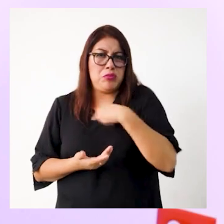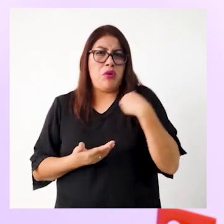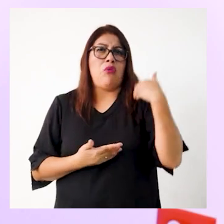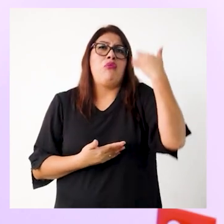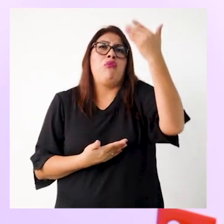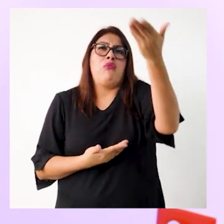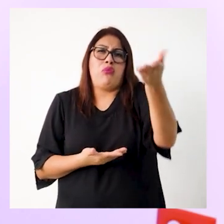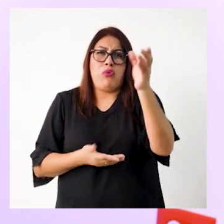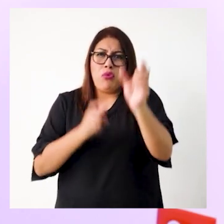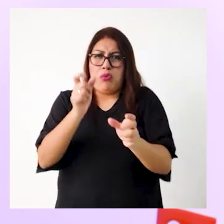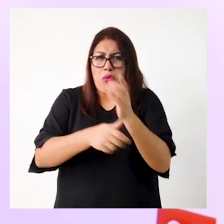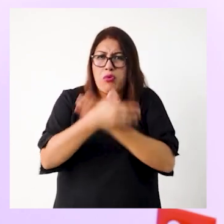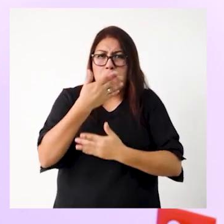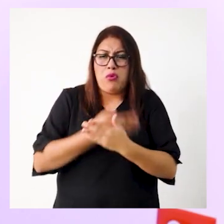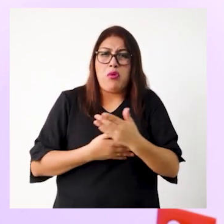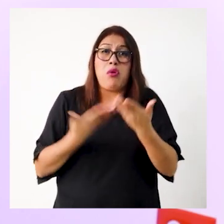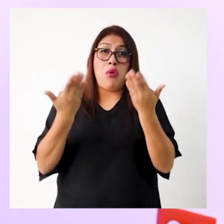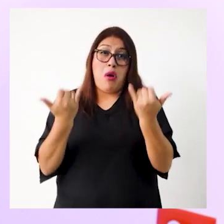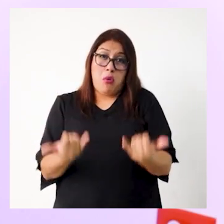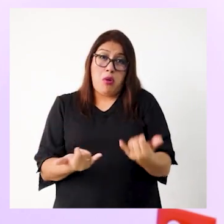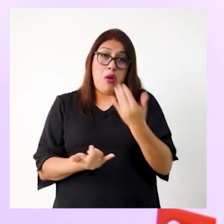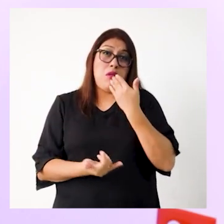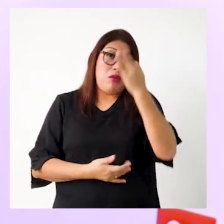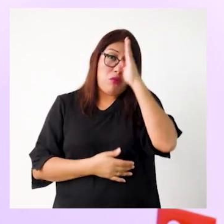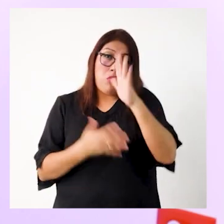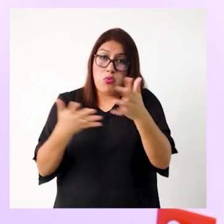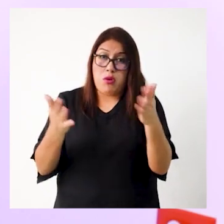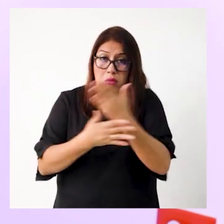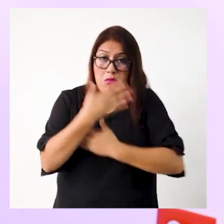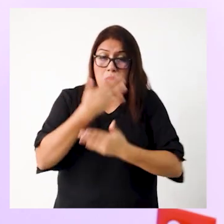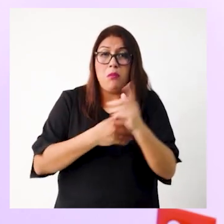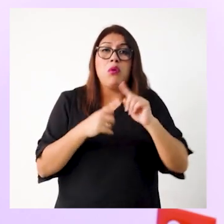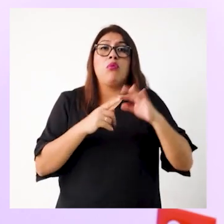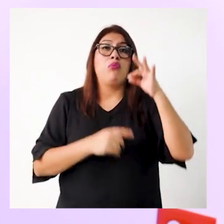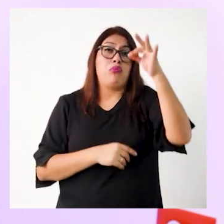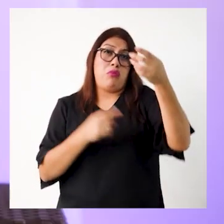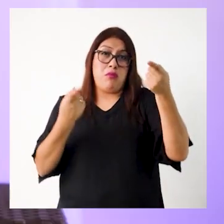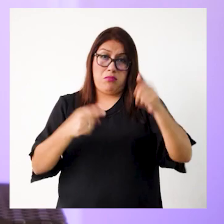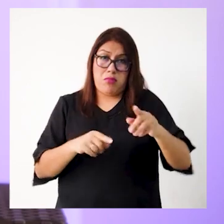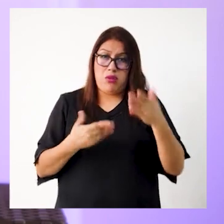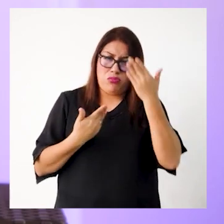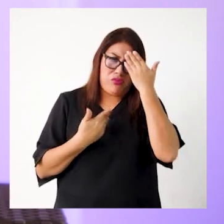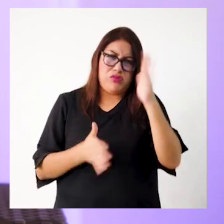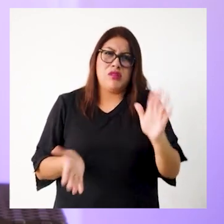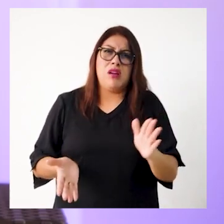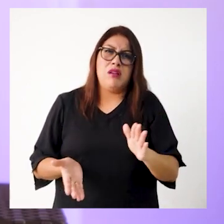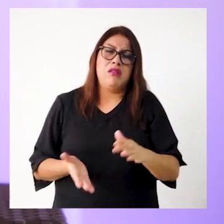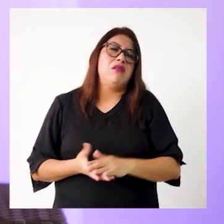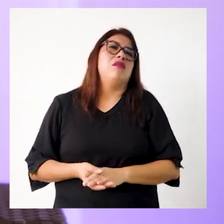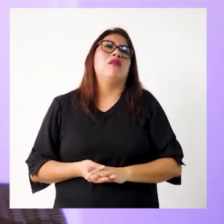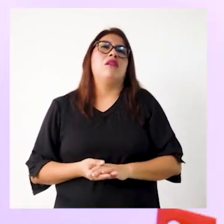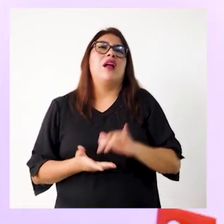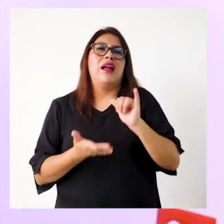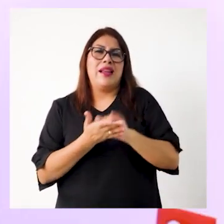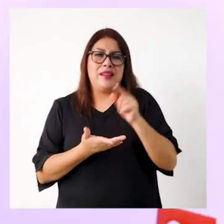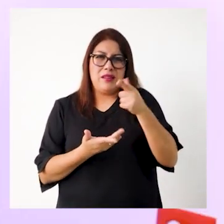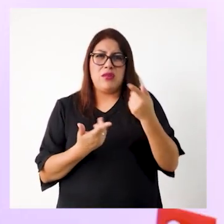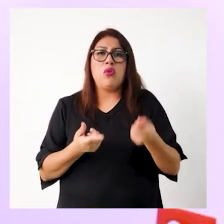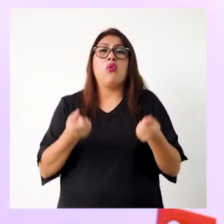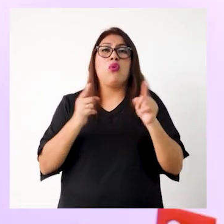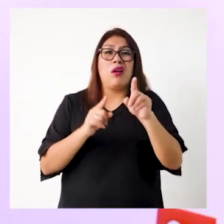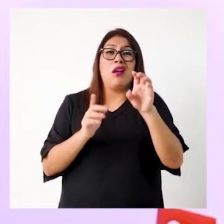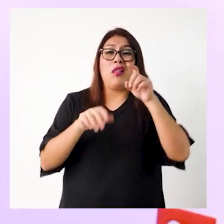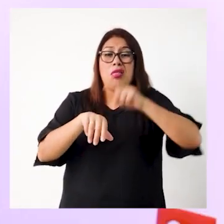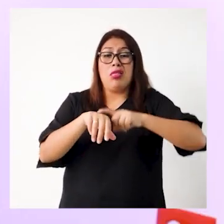podemos ser una persona con discapacidad. Hoy de repente, gracias a Dios, no la tienes, pero mañana nadie lo sabe. El hecho de cuando uno es adulto mayor, hermano, a eso